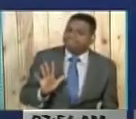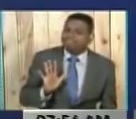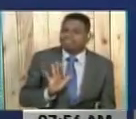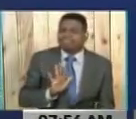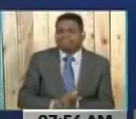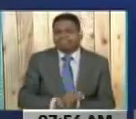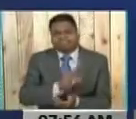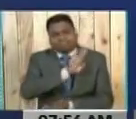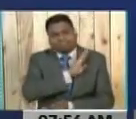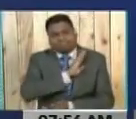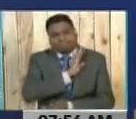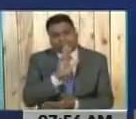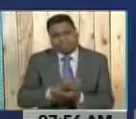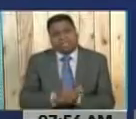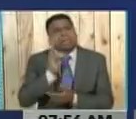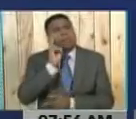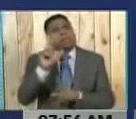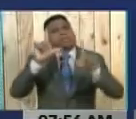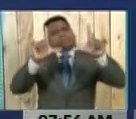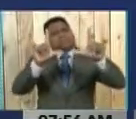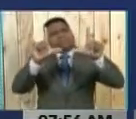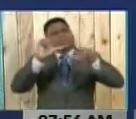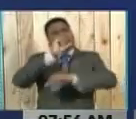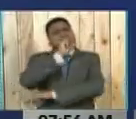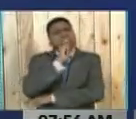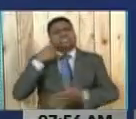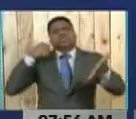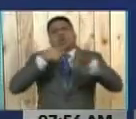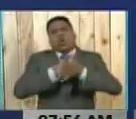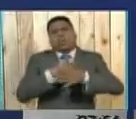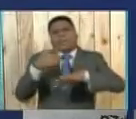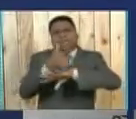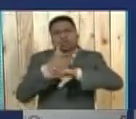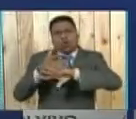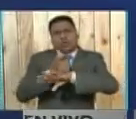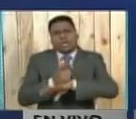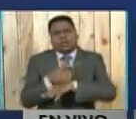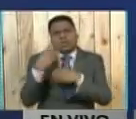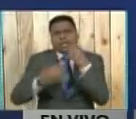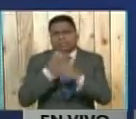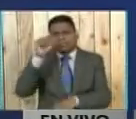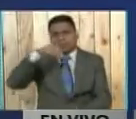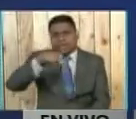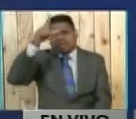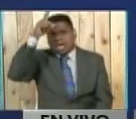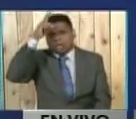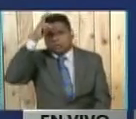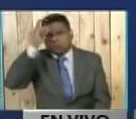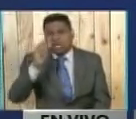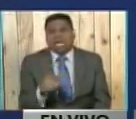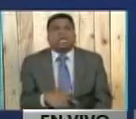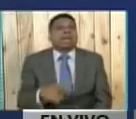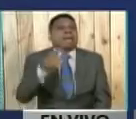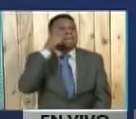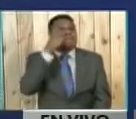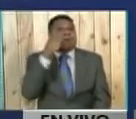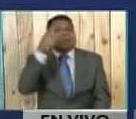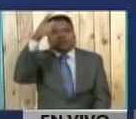Estábamos viendo las imágenes del golpe de Estado que se intentó contra usted, presidente Erdogan, y que el pueblo de Turquía derrotó.